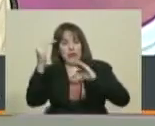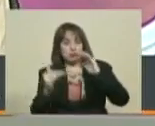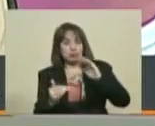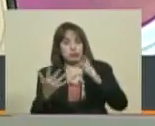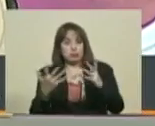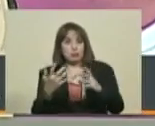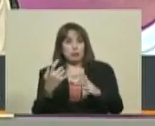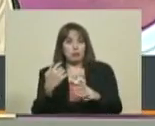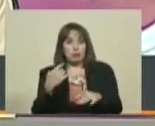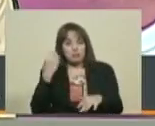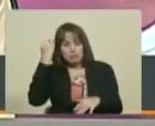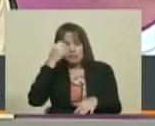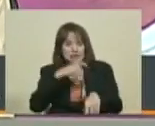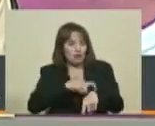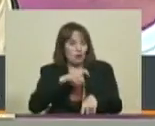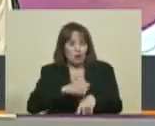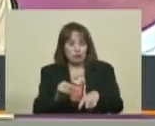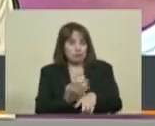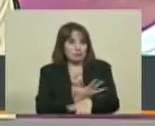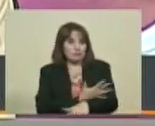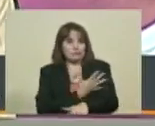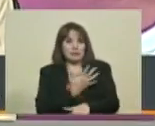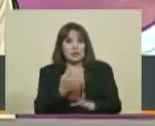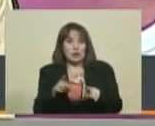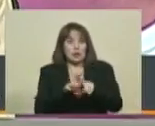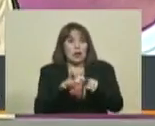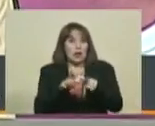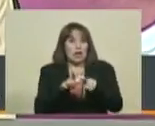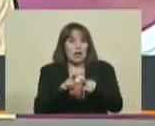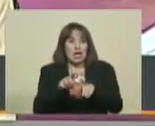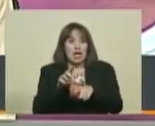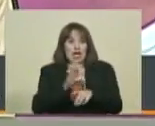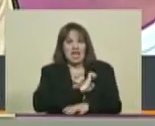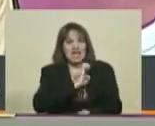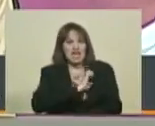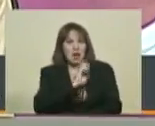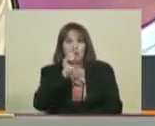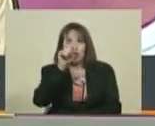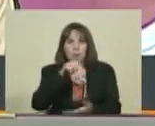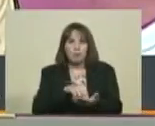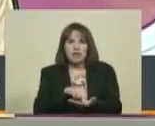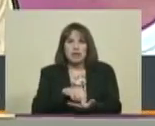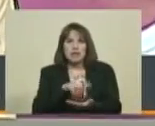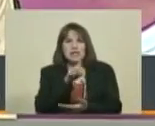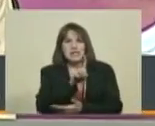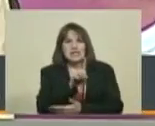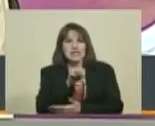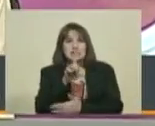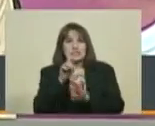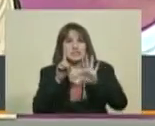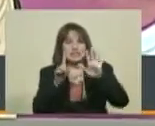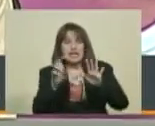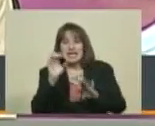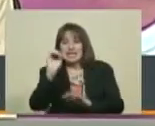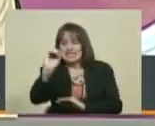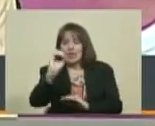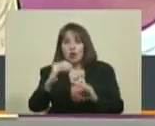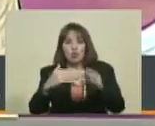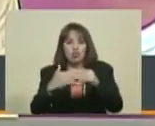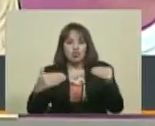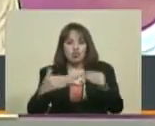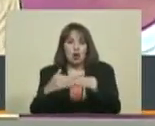como si fuera hoy mismo, enero 2016, pasamos a cero dólares en